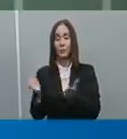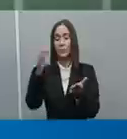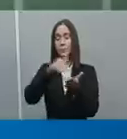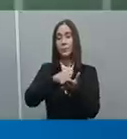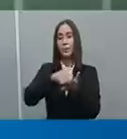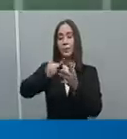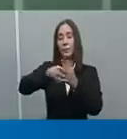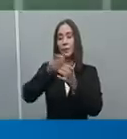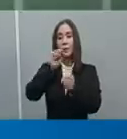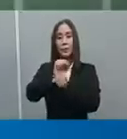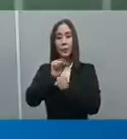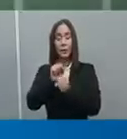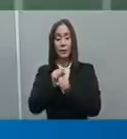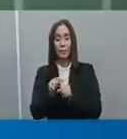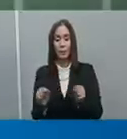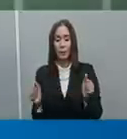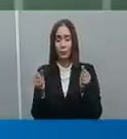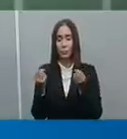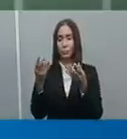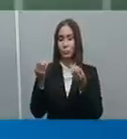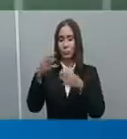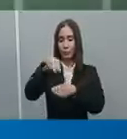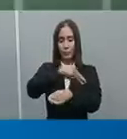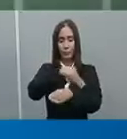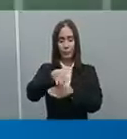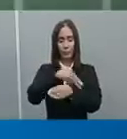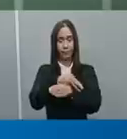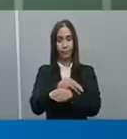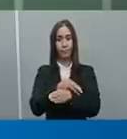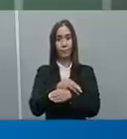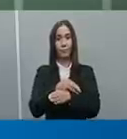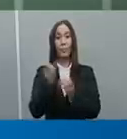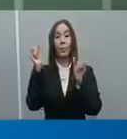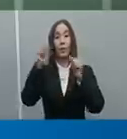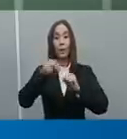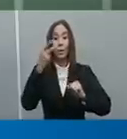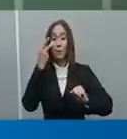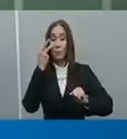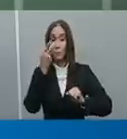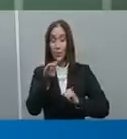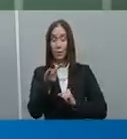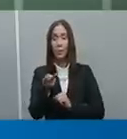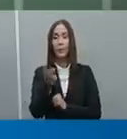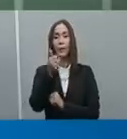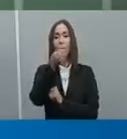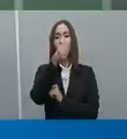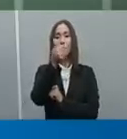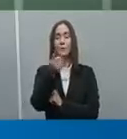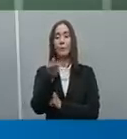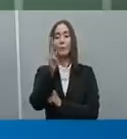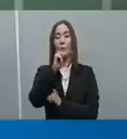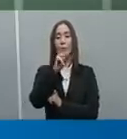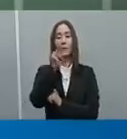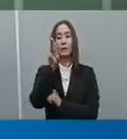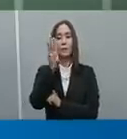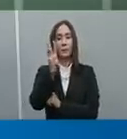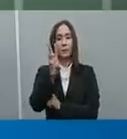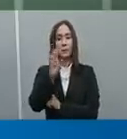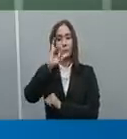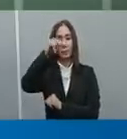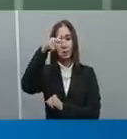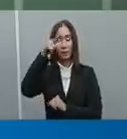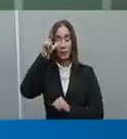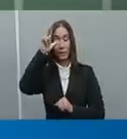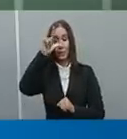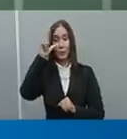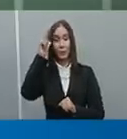trabajo. Así, hemos podido observar que del 10 al 26 de junio alcanzamos un promedio